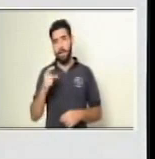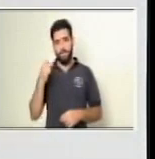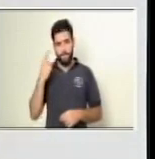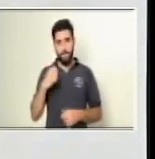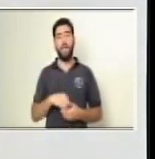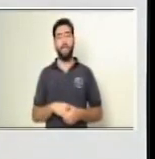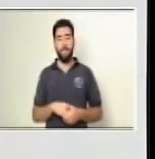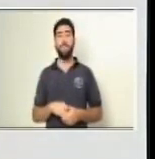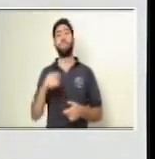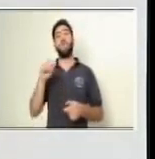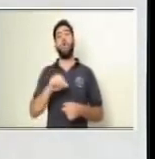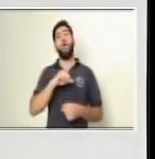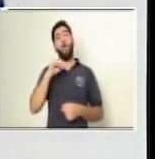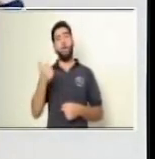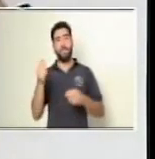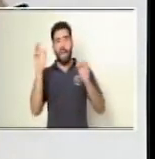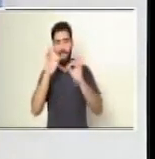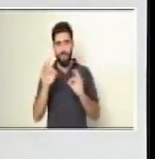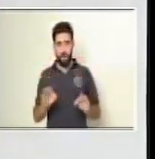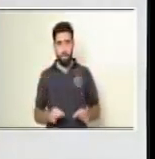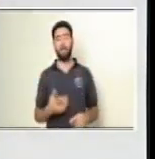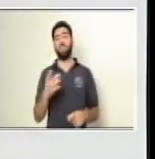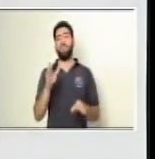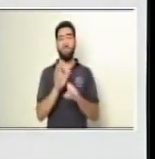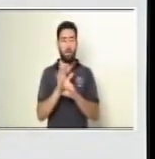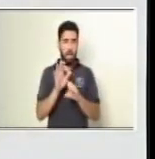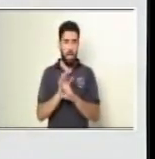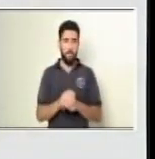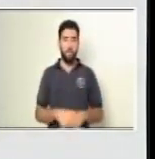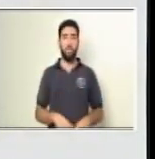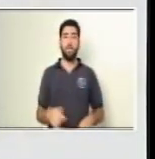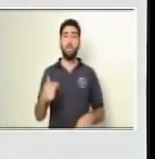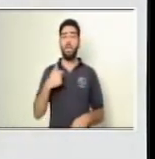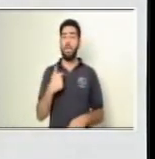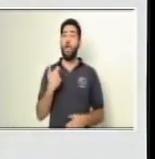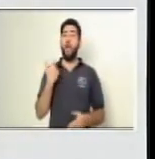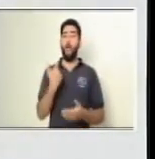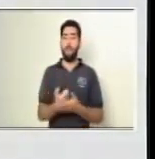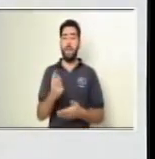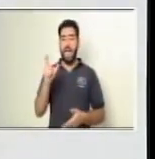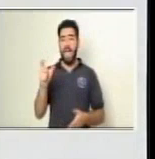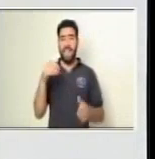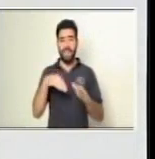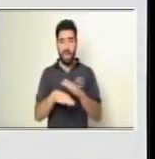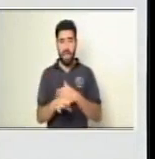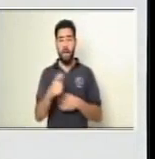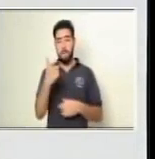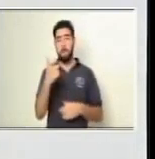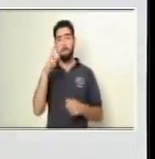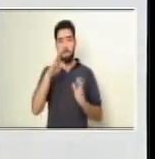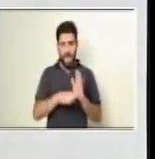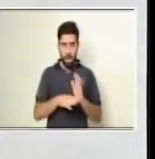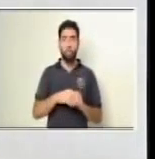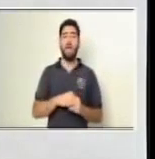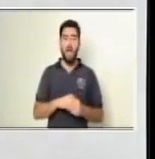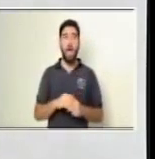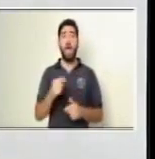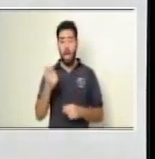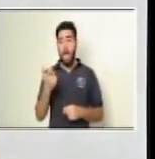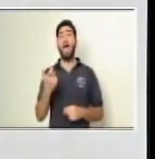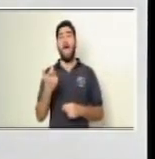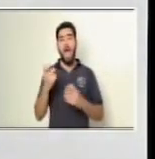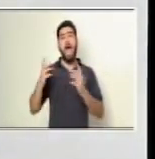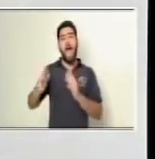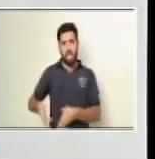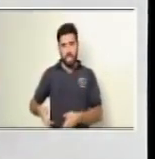Pero nos dan la otra opción. Si compra entradas de menor valor, el dinero le sobra. Entonces, si